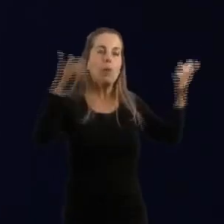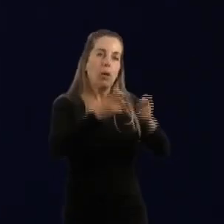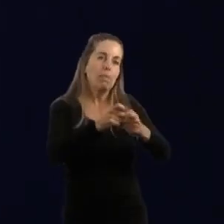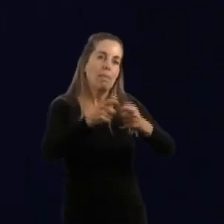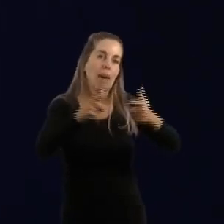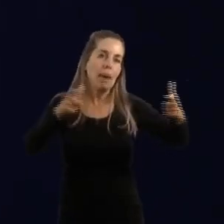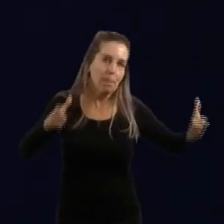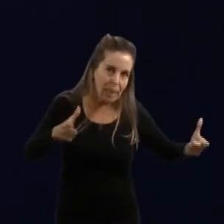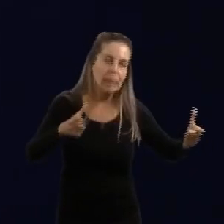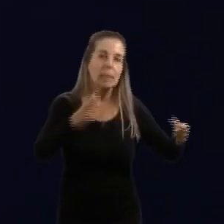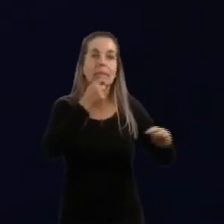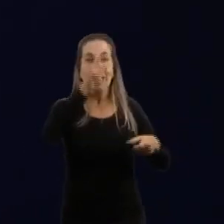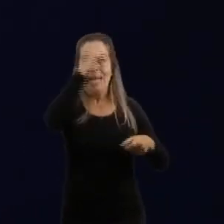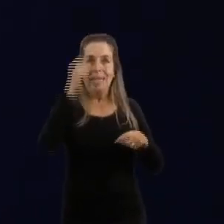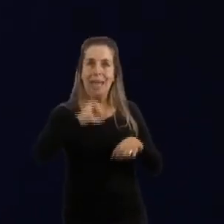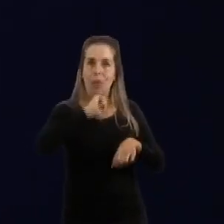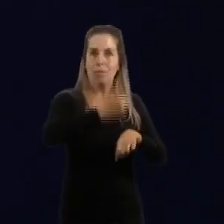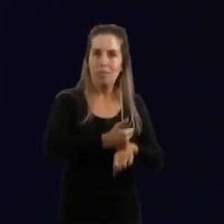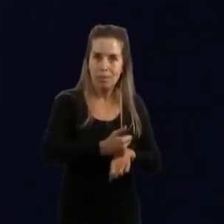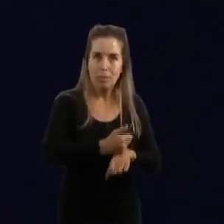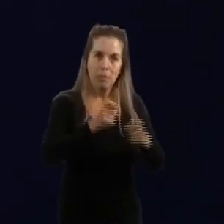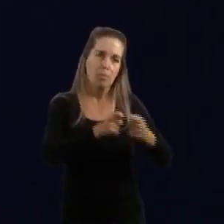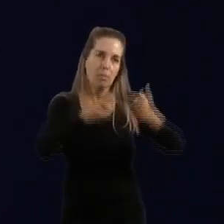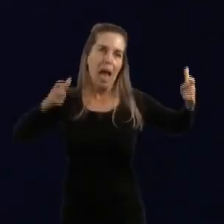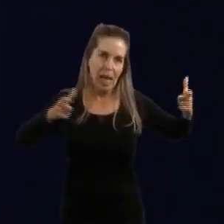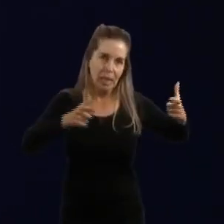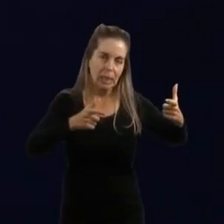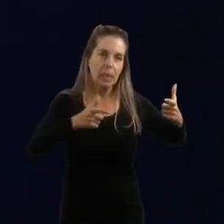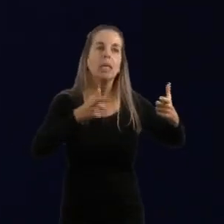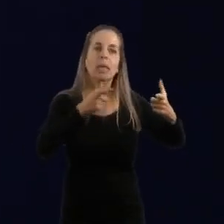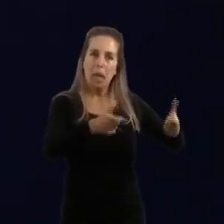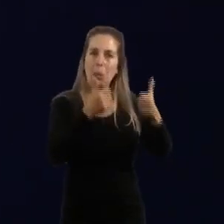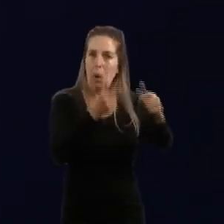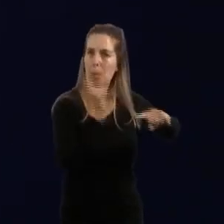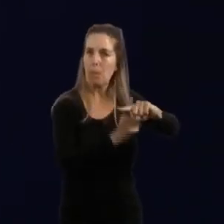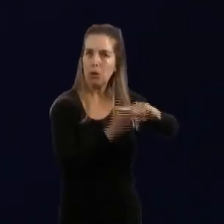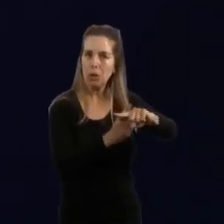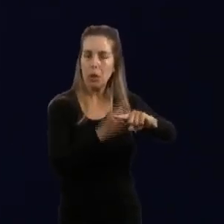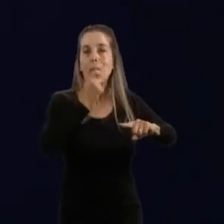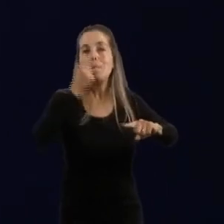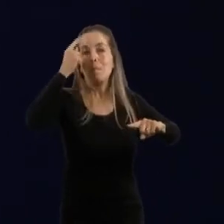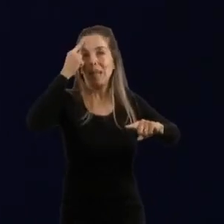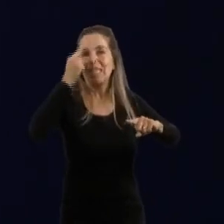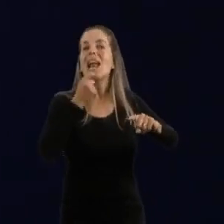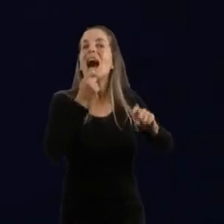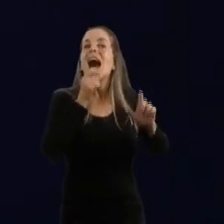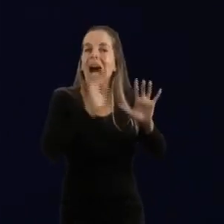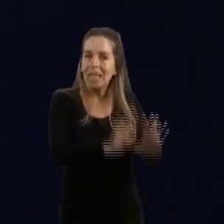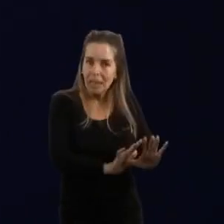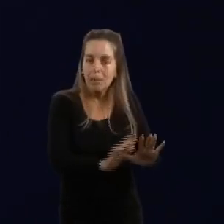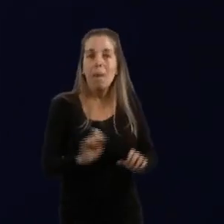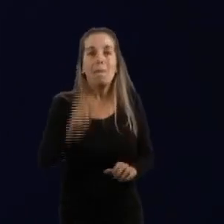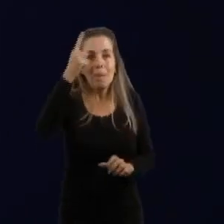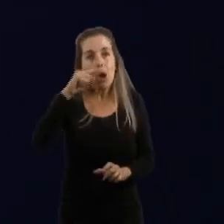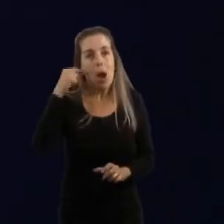Estado en términos en el ratio con el PBI, que efectivamente eso sea beneficioso. Primero comete el error de